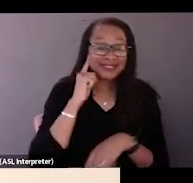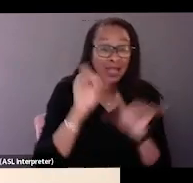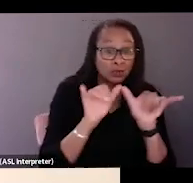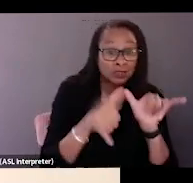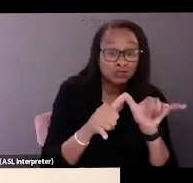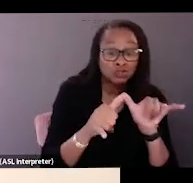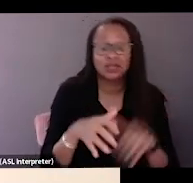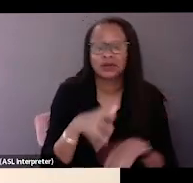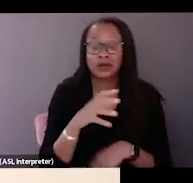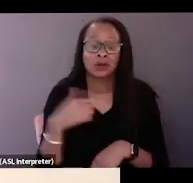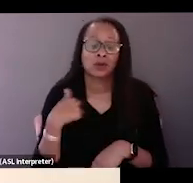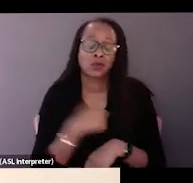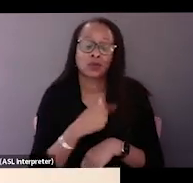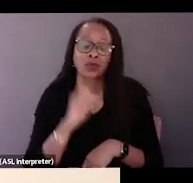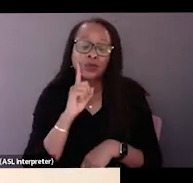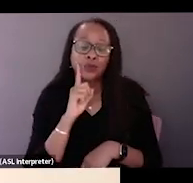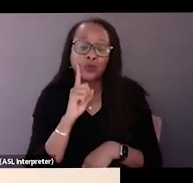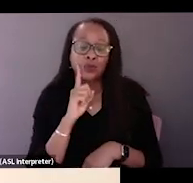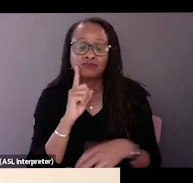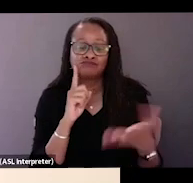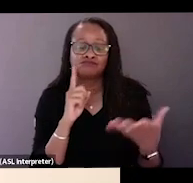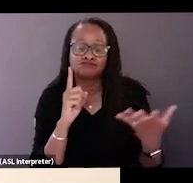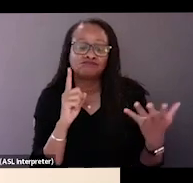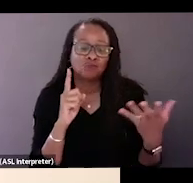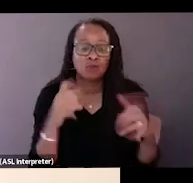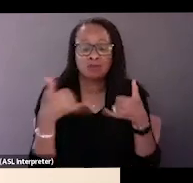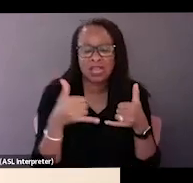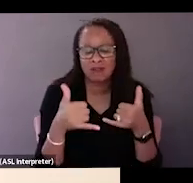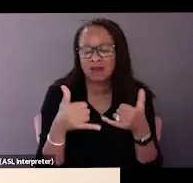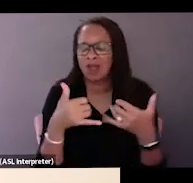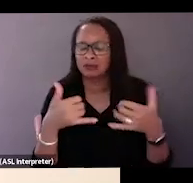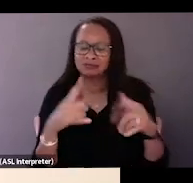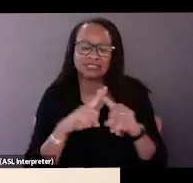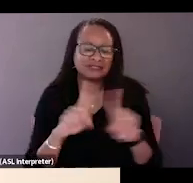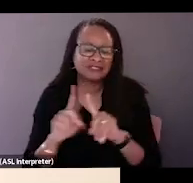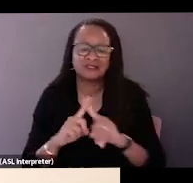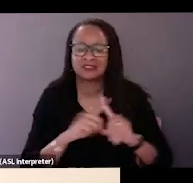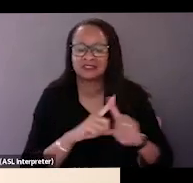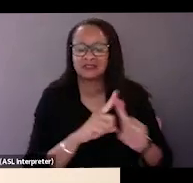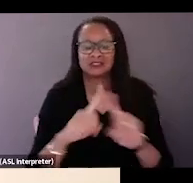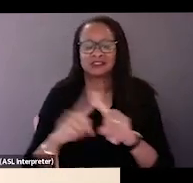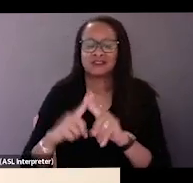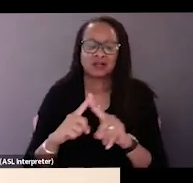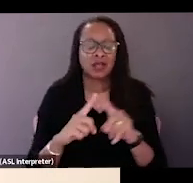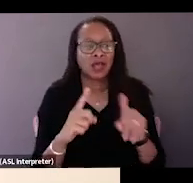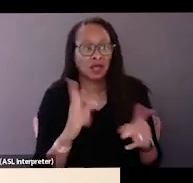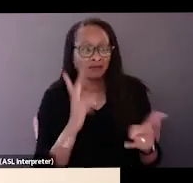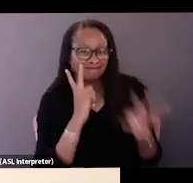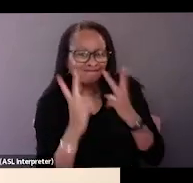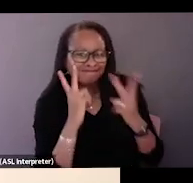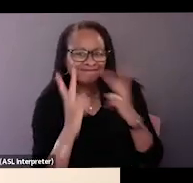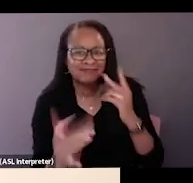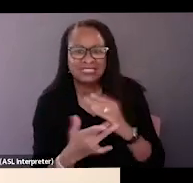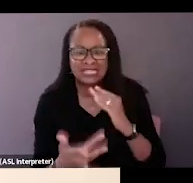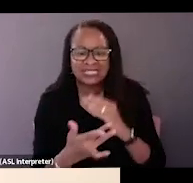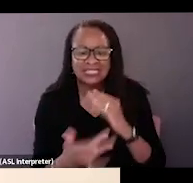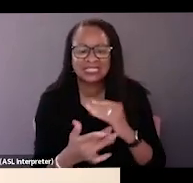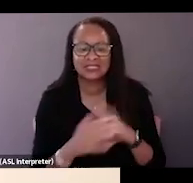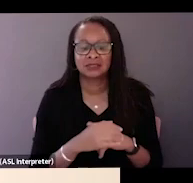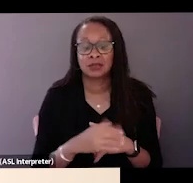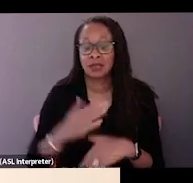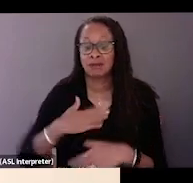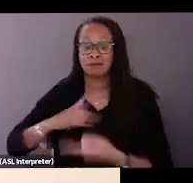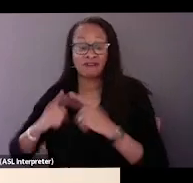sonidistas de la película, estábamos probando ópticas con la cámara, y un amigo me